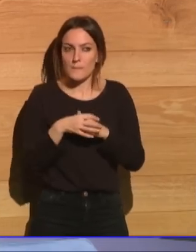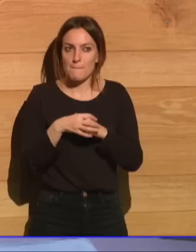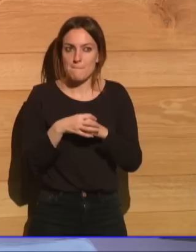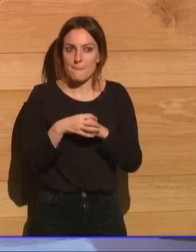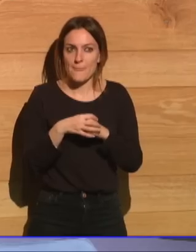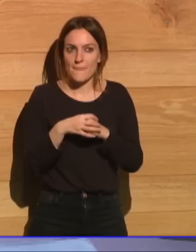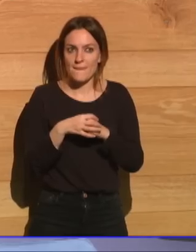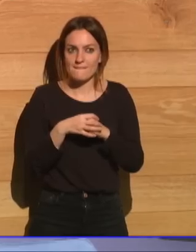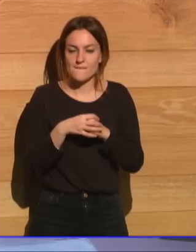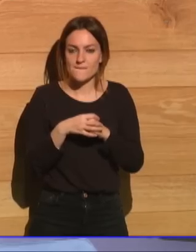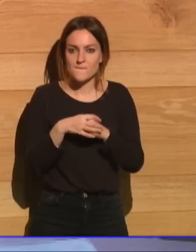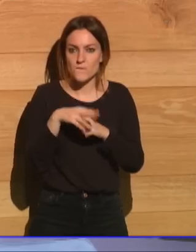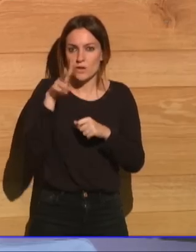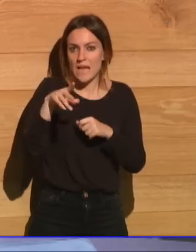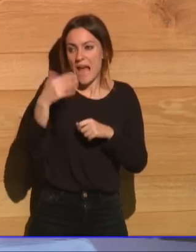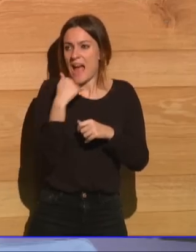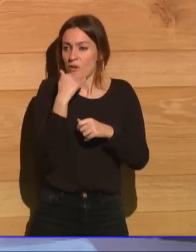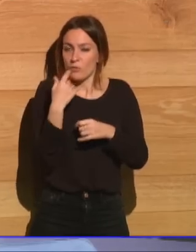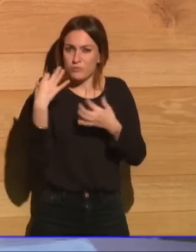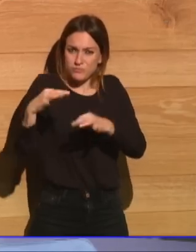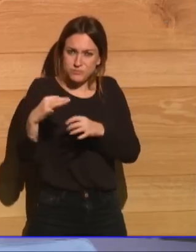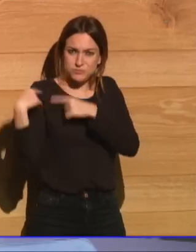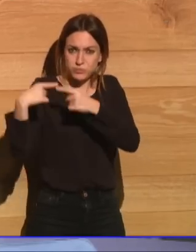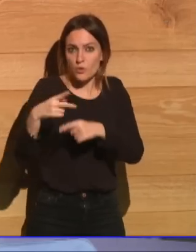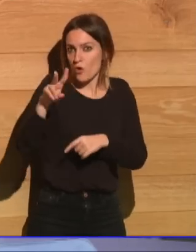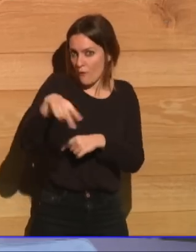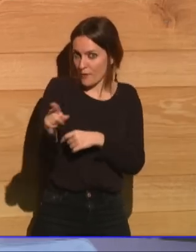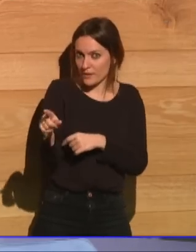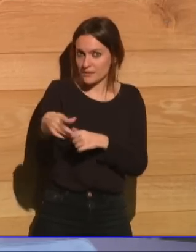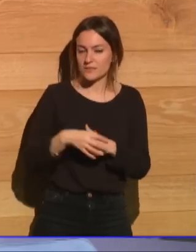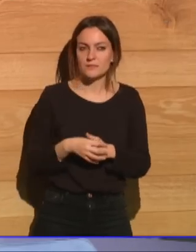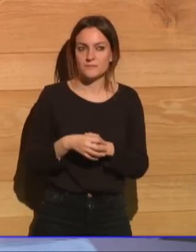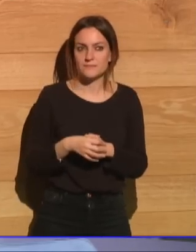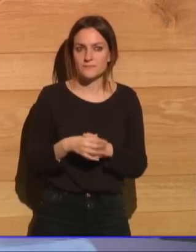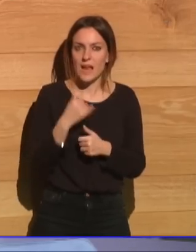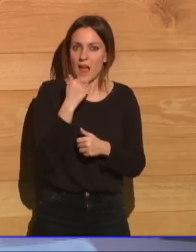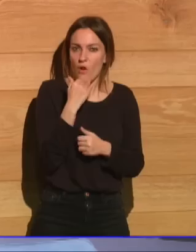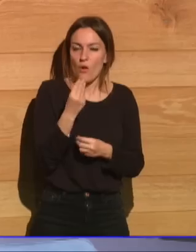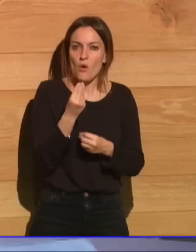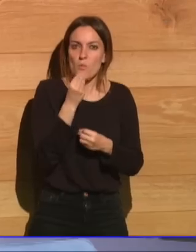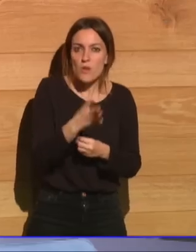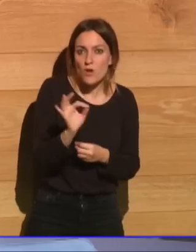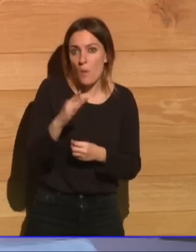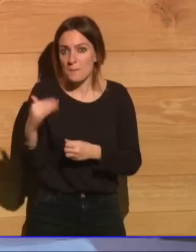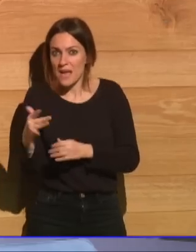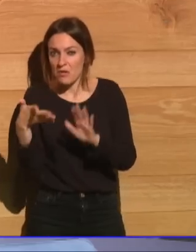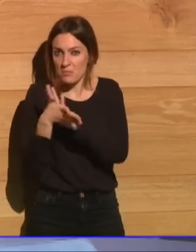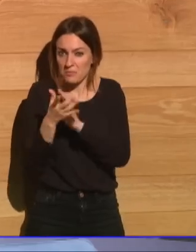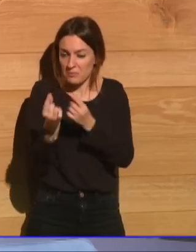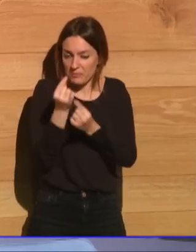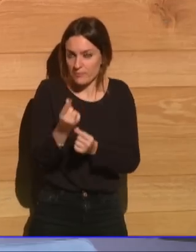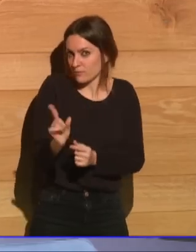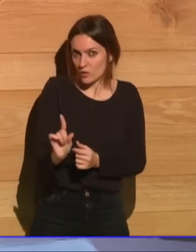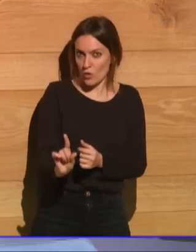no son convencionales y no definen algo como bueno o como malo, incluso momentos